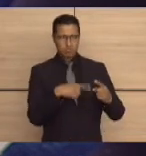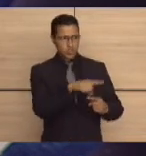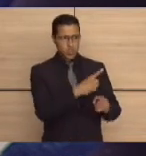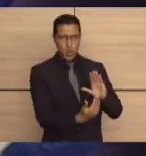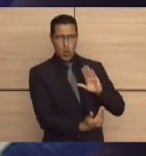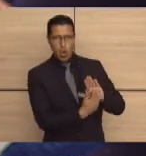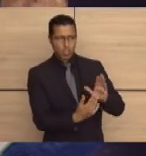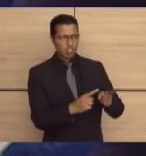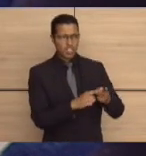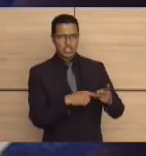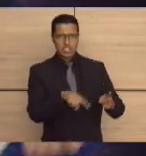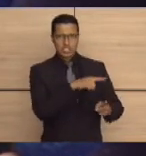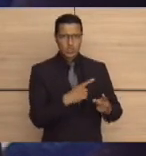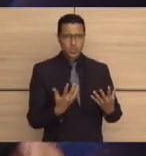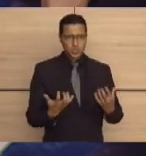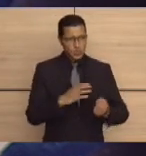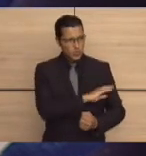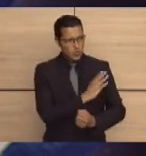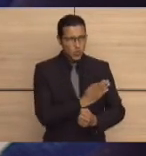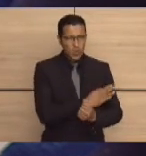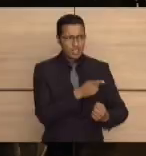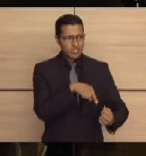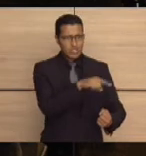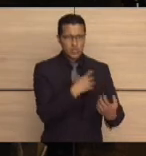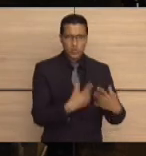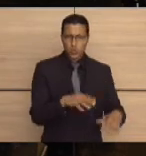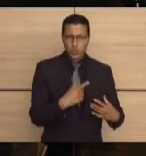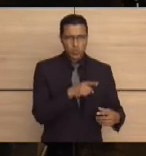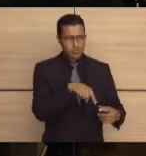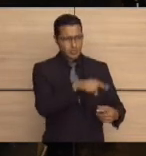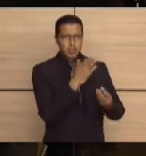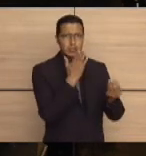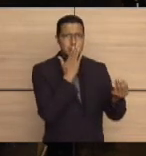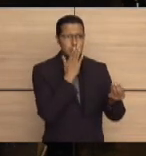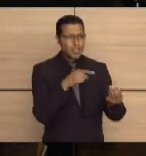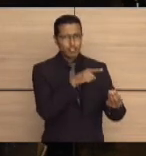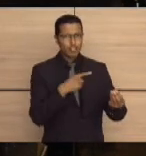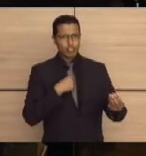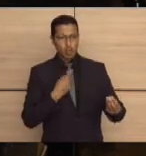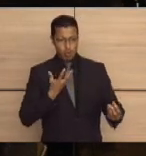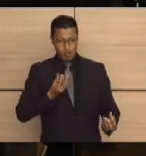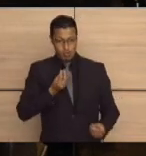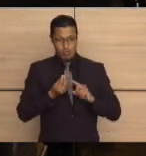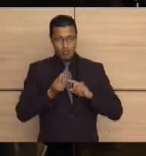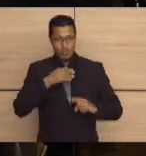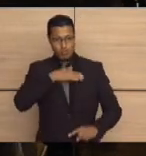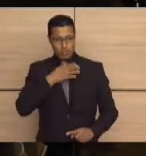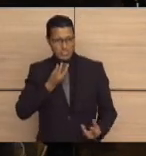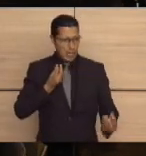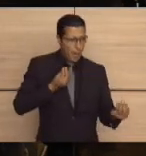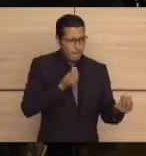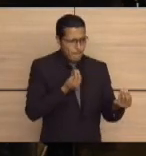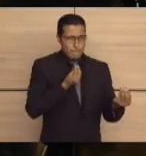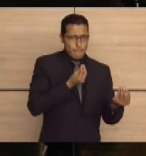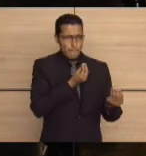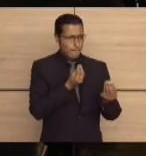energía, la pasión, la radicalidad con que estas guerrillas indígenas le impedían el paso para colaborarle a Sucre en la derrota